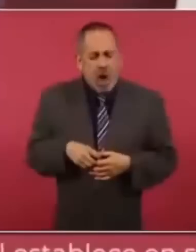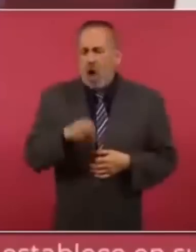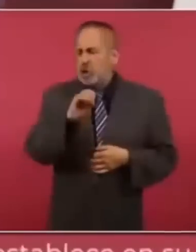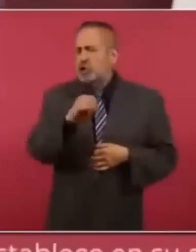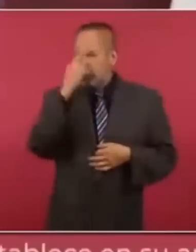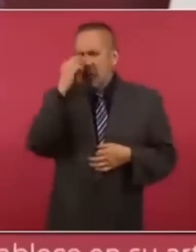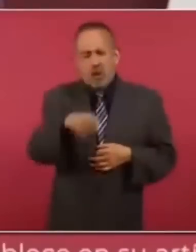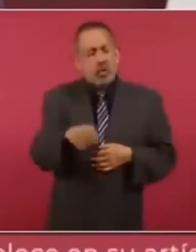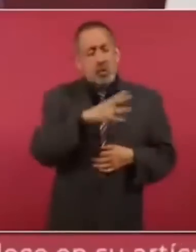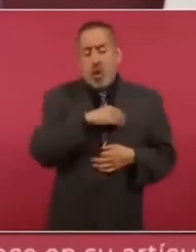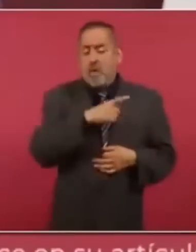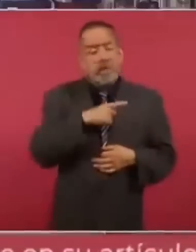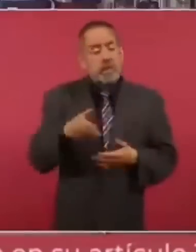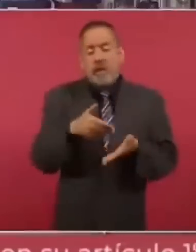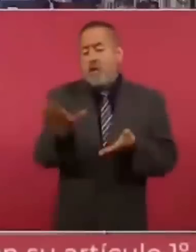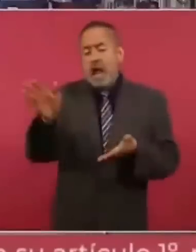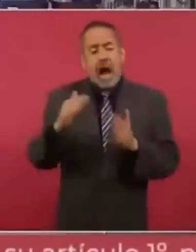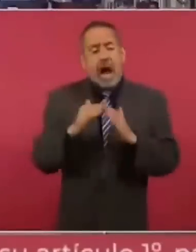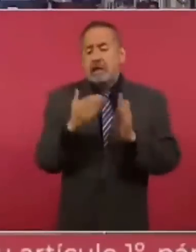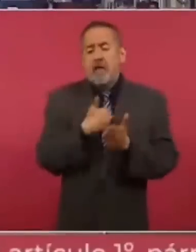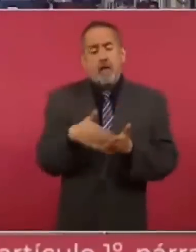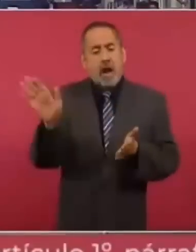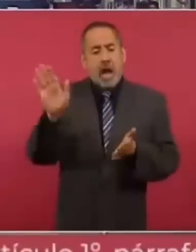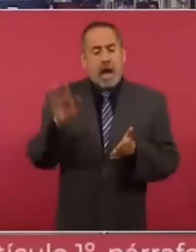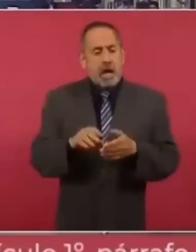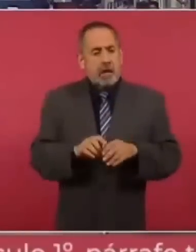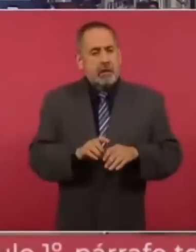y corren al hijo.